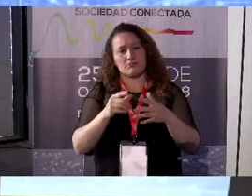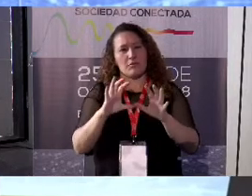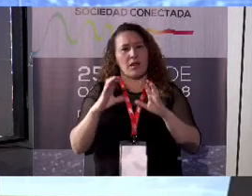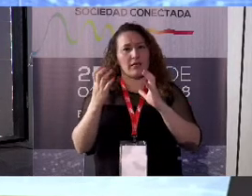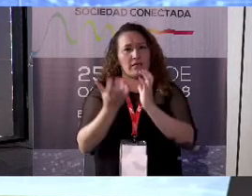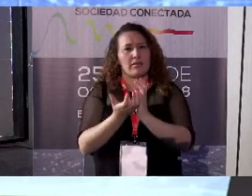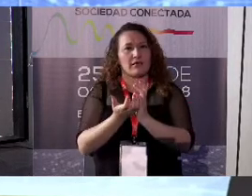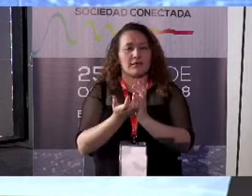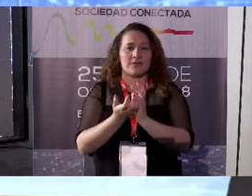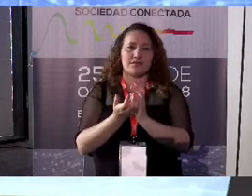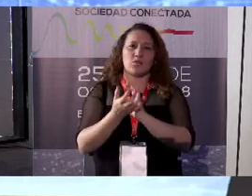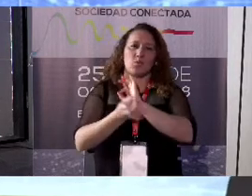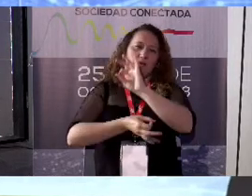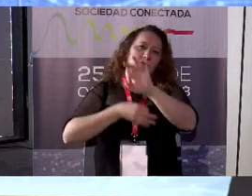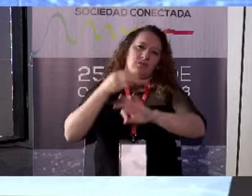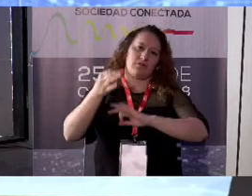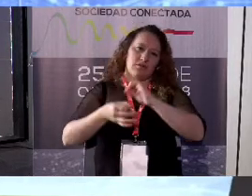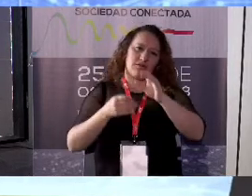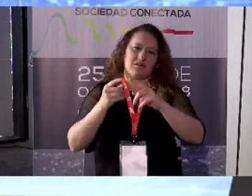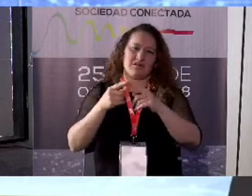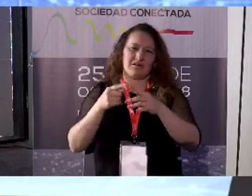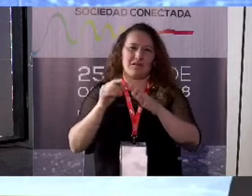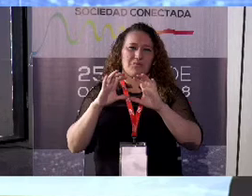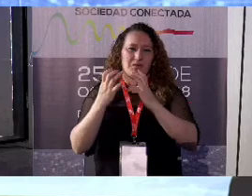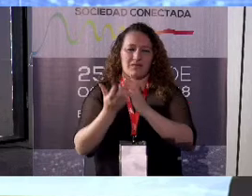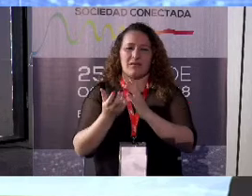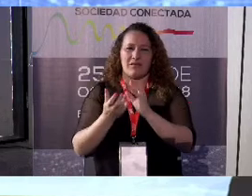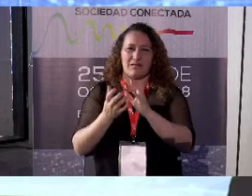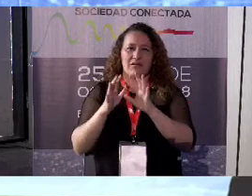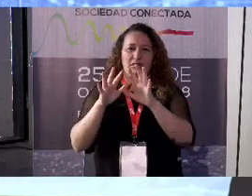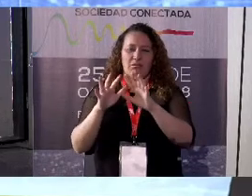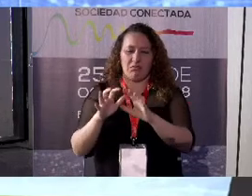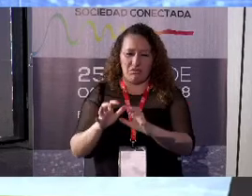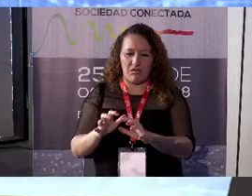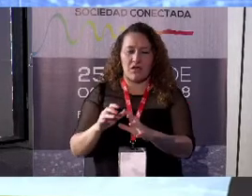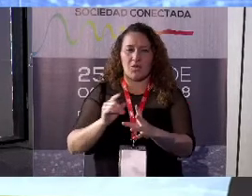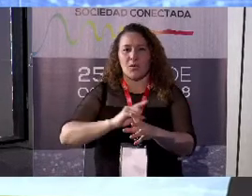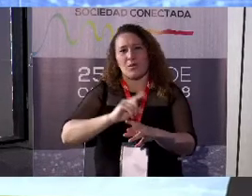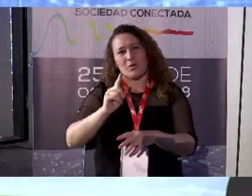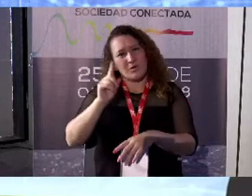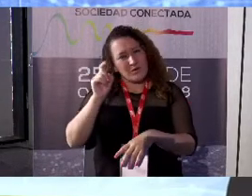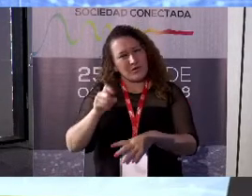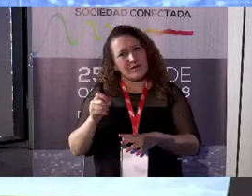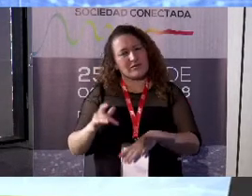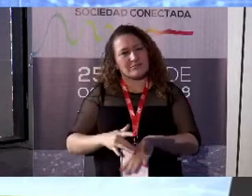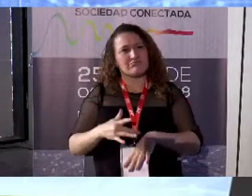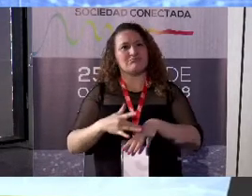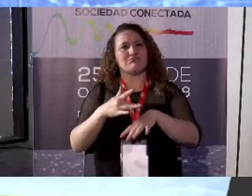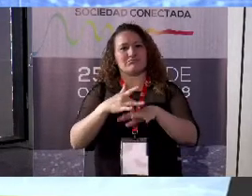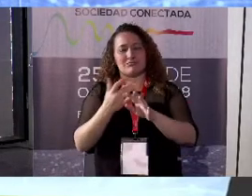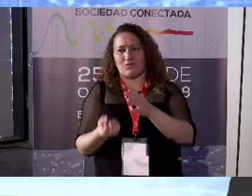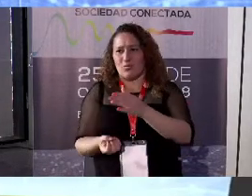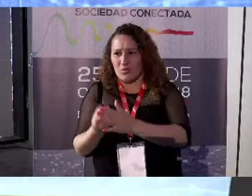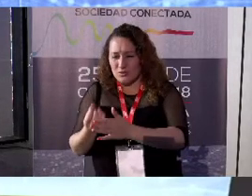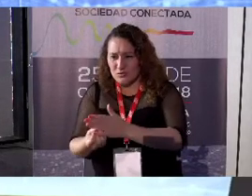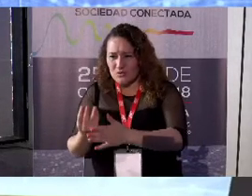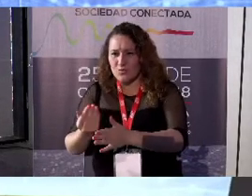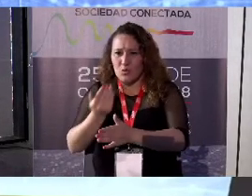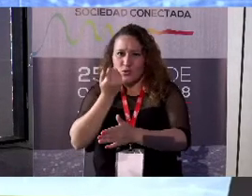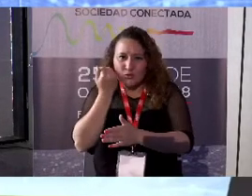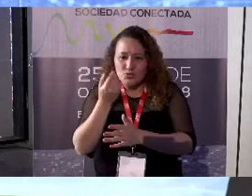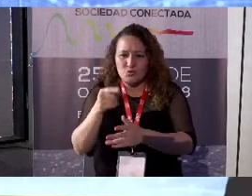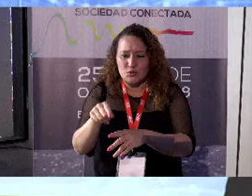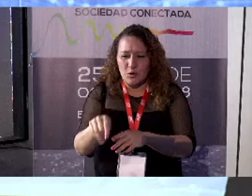proteger el planeta contra la degradación promover el consumo y producción sostenibles trabajar en la gestión